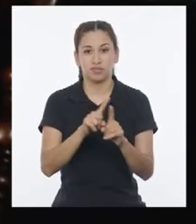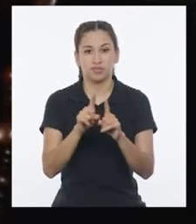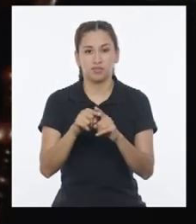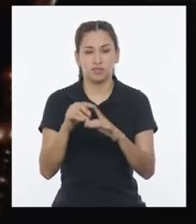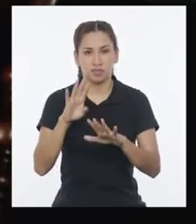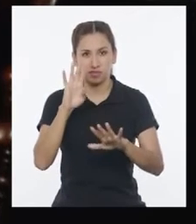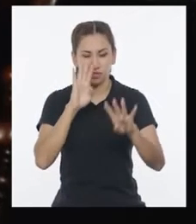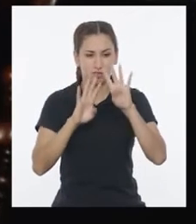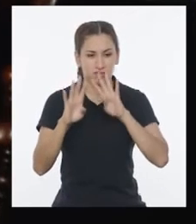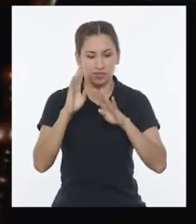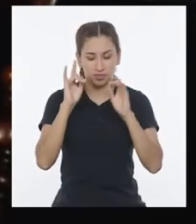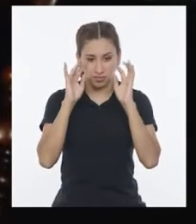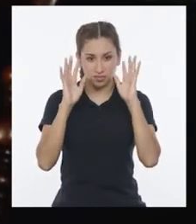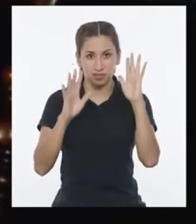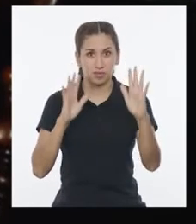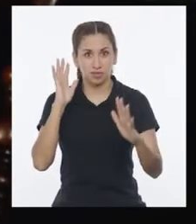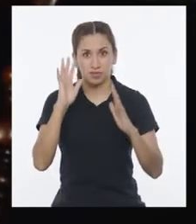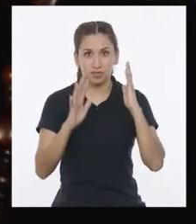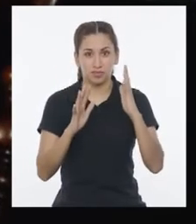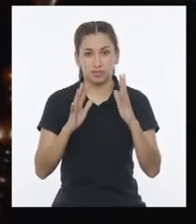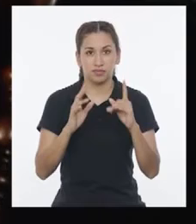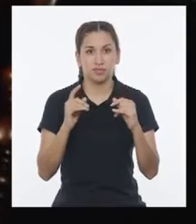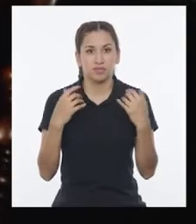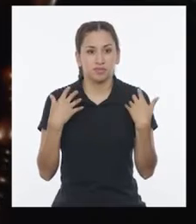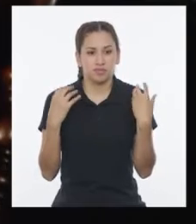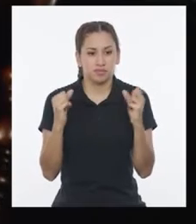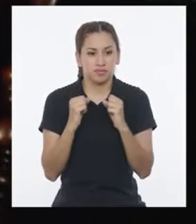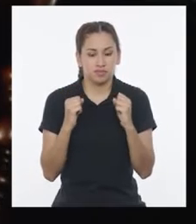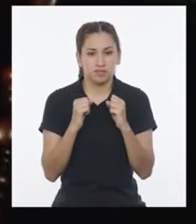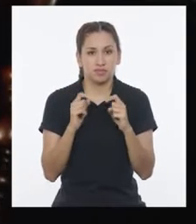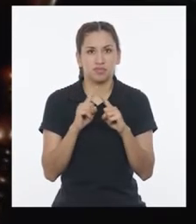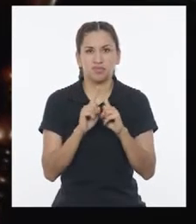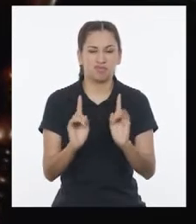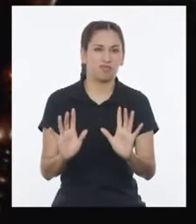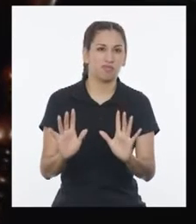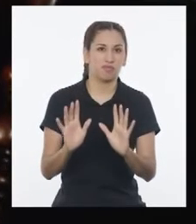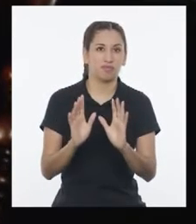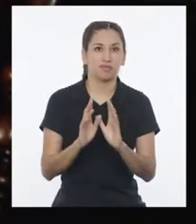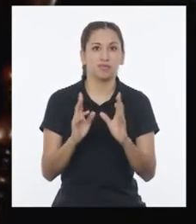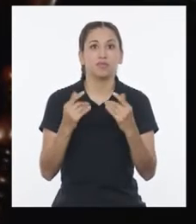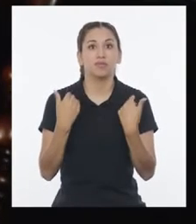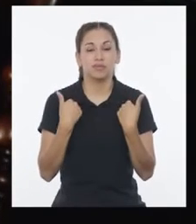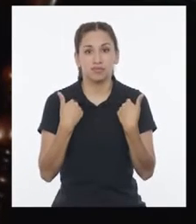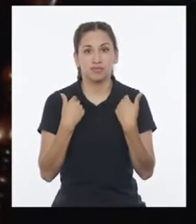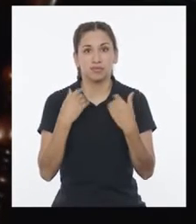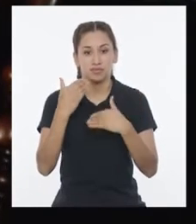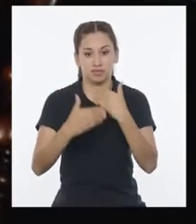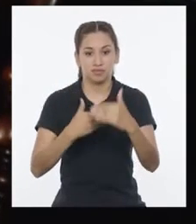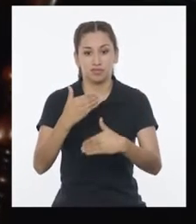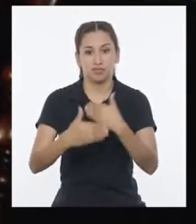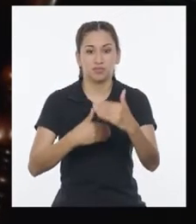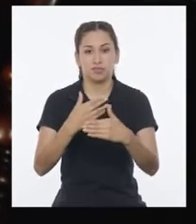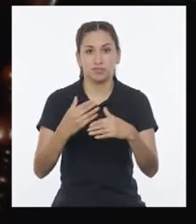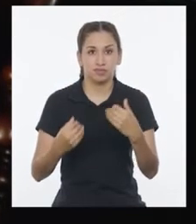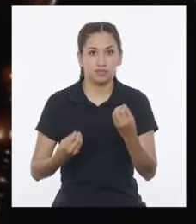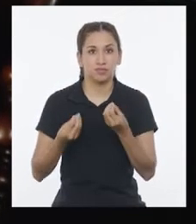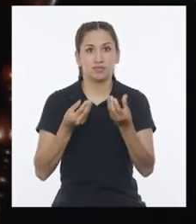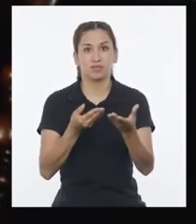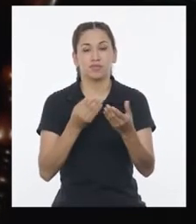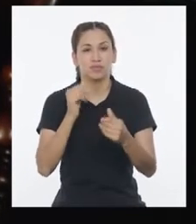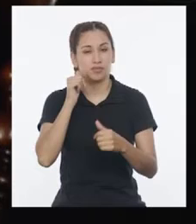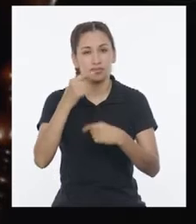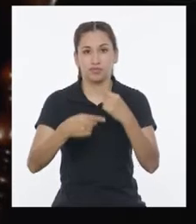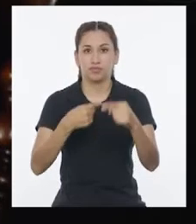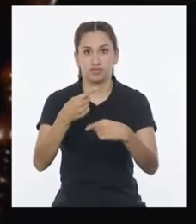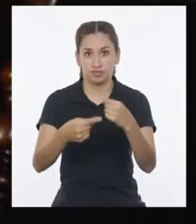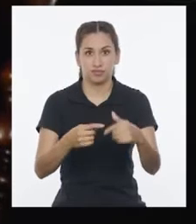ello, abrumados de maravillas, permanecen fríos e indiferentes ante las que el progreso les